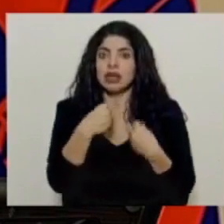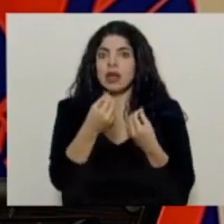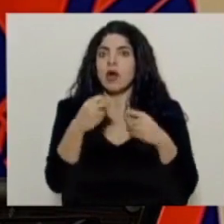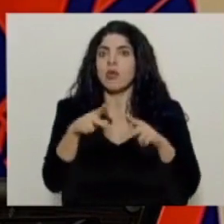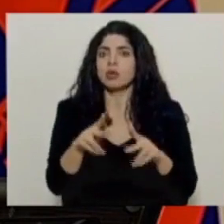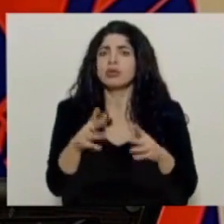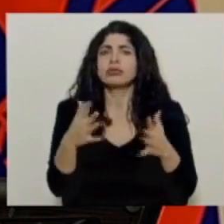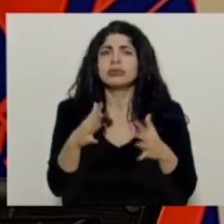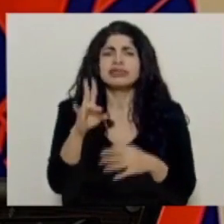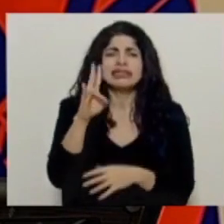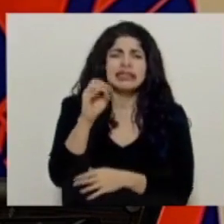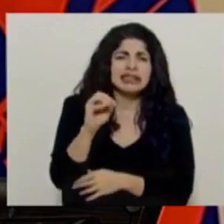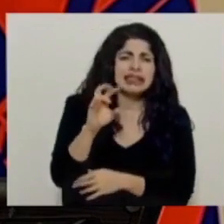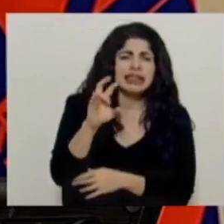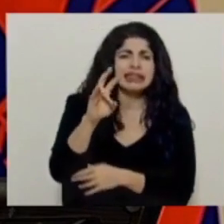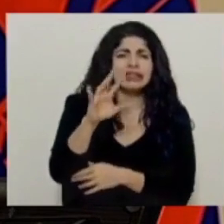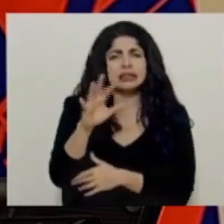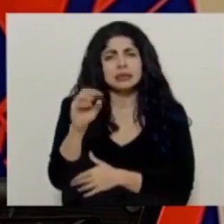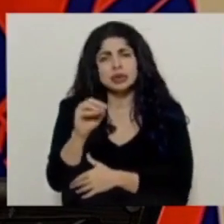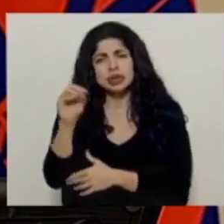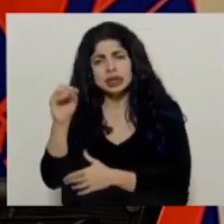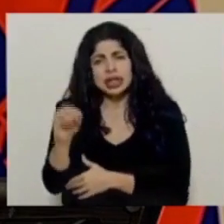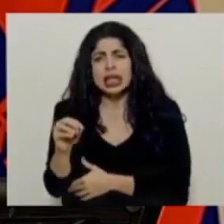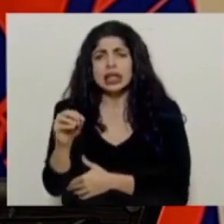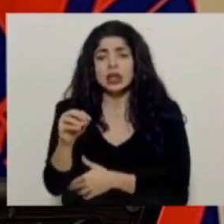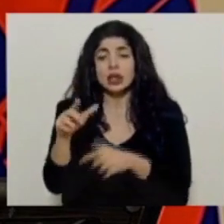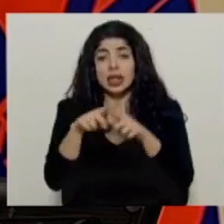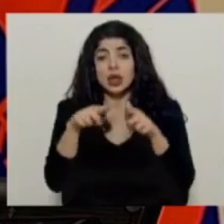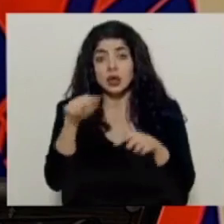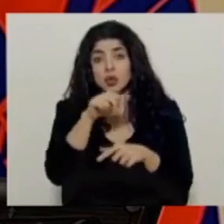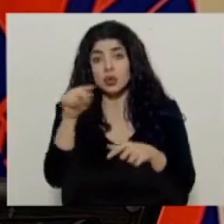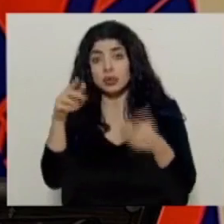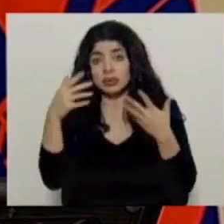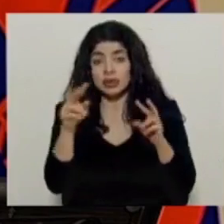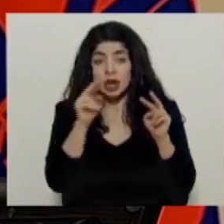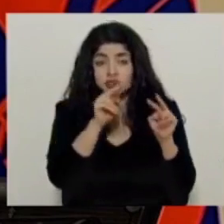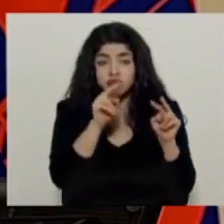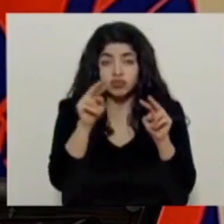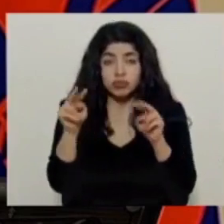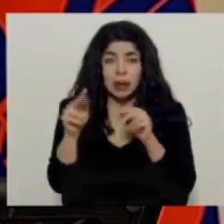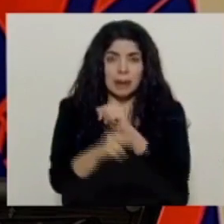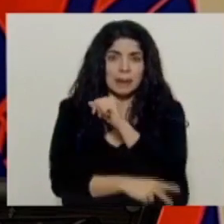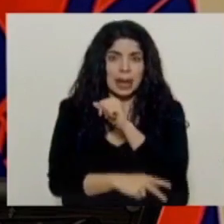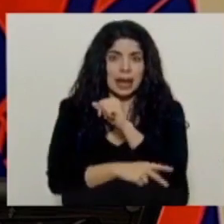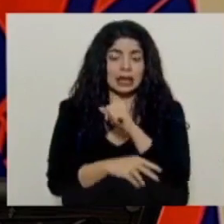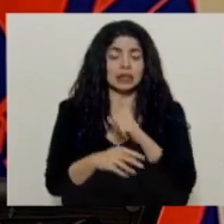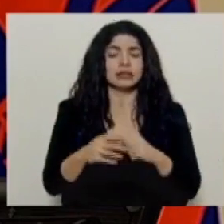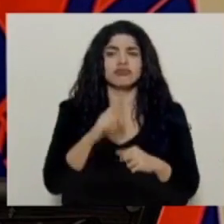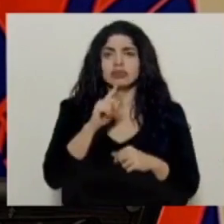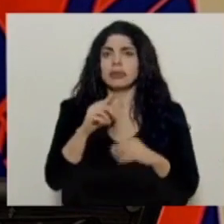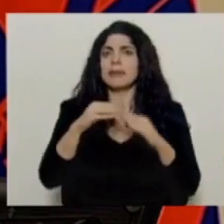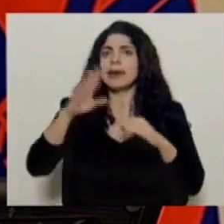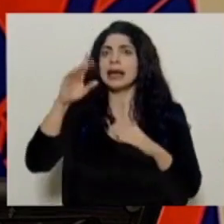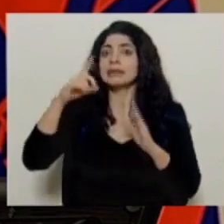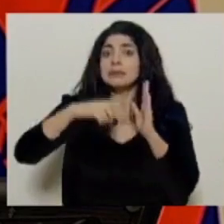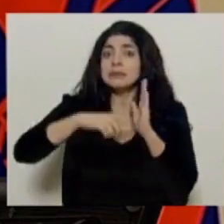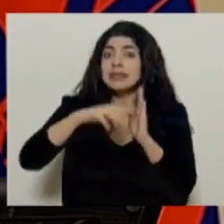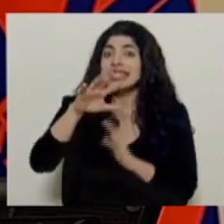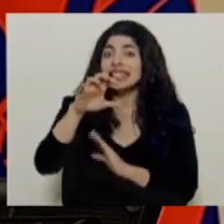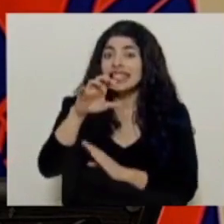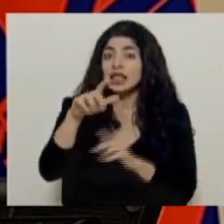un 70-75% de los sitios observados en el país, más de 1.500